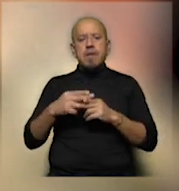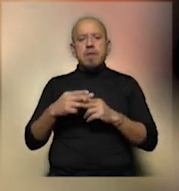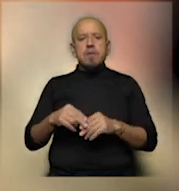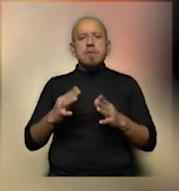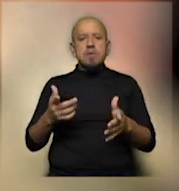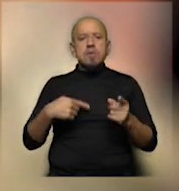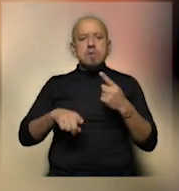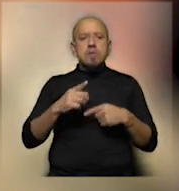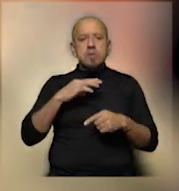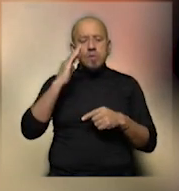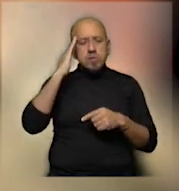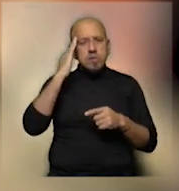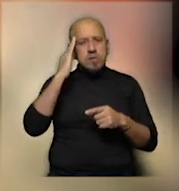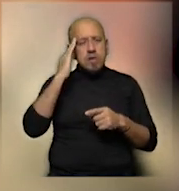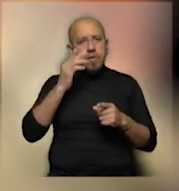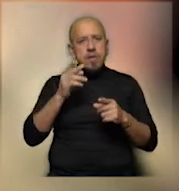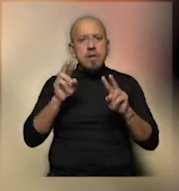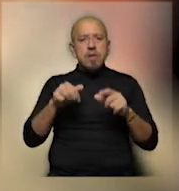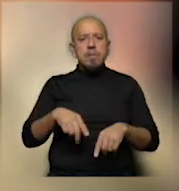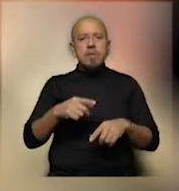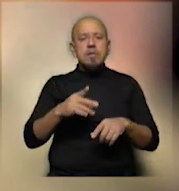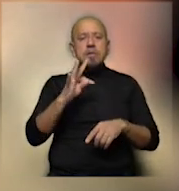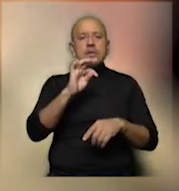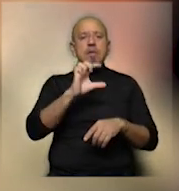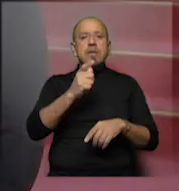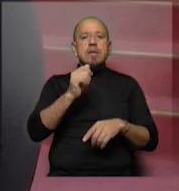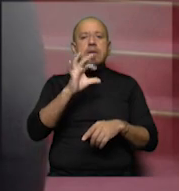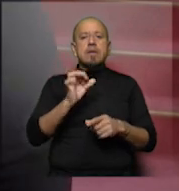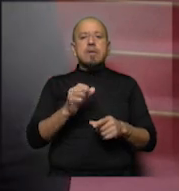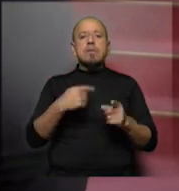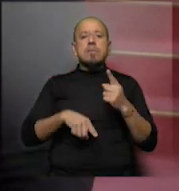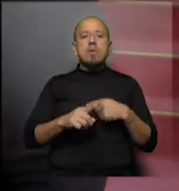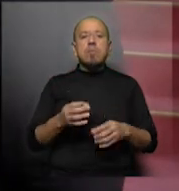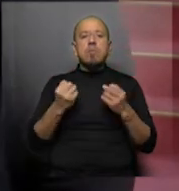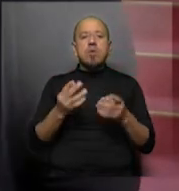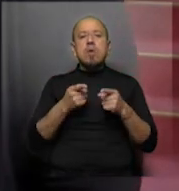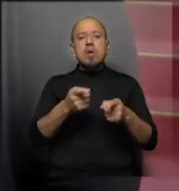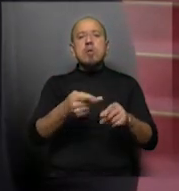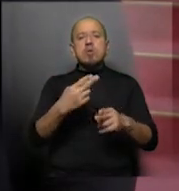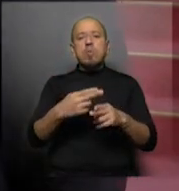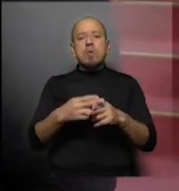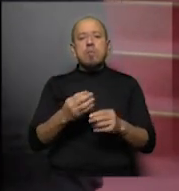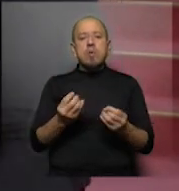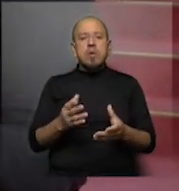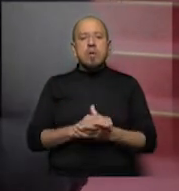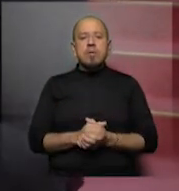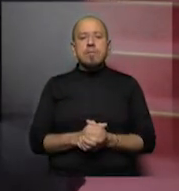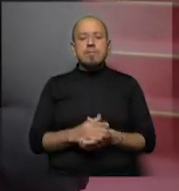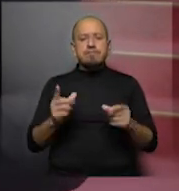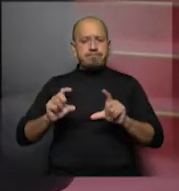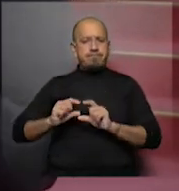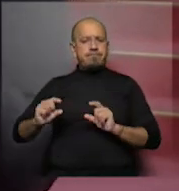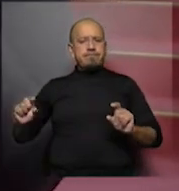hay gente del otro lado que esté relacionada con el tema telas y tejidos, se va a dar cuenta. Pero ¿por qué se llama así este festival? Bueno,